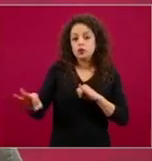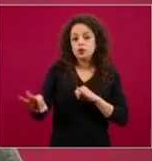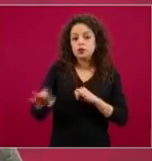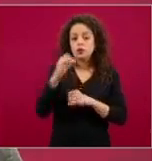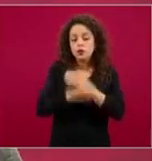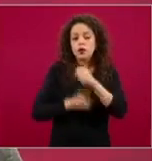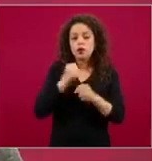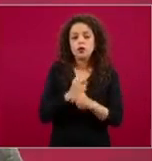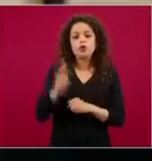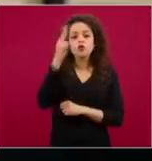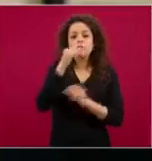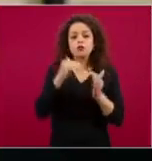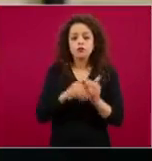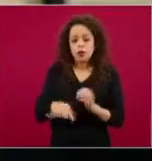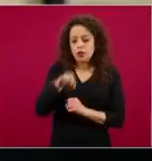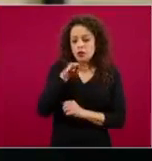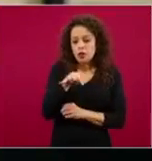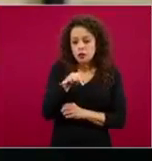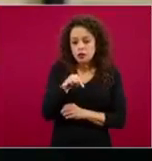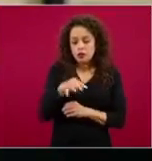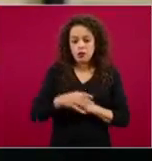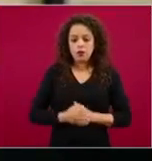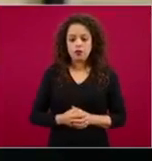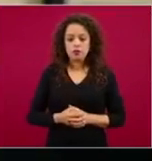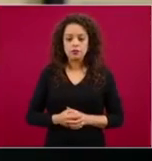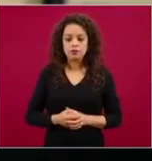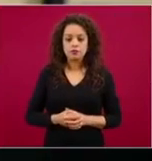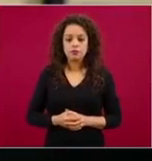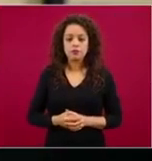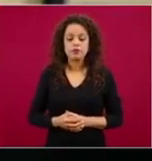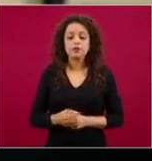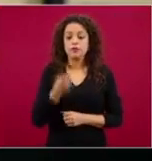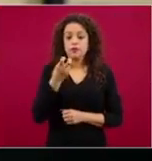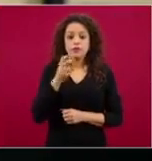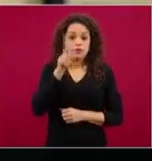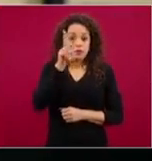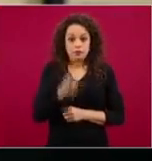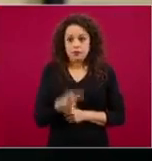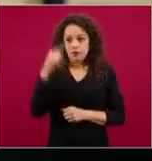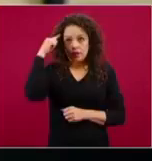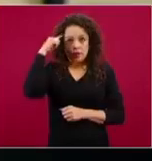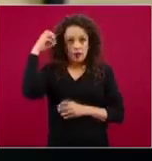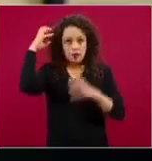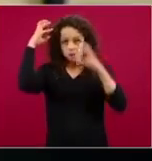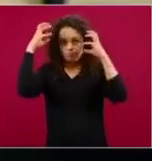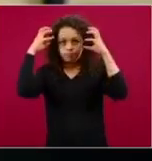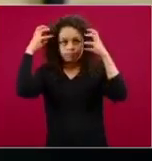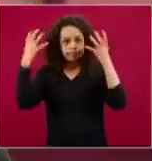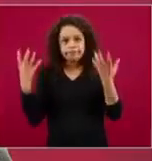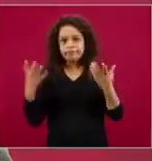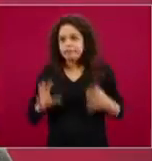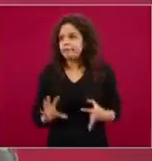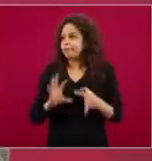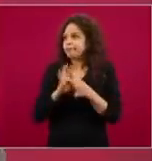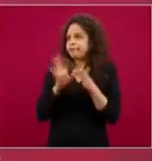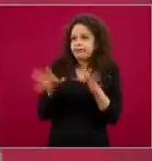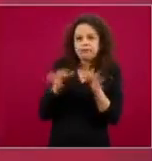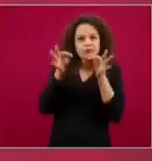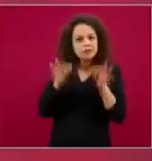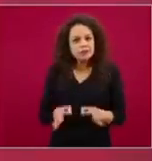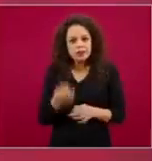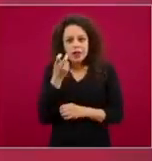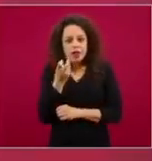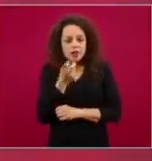Sería completamente fuera de un sentido racional, lógico, pensar que esto puede